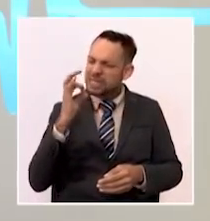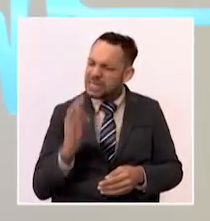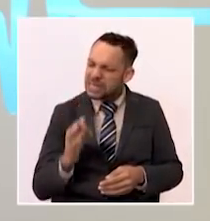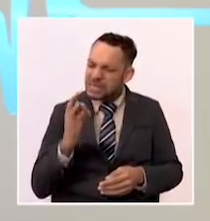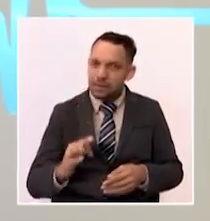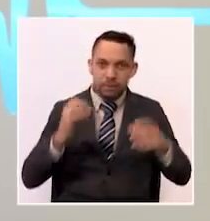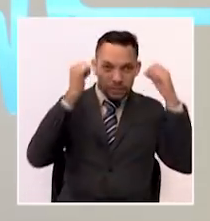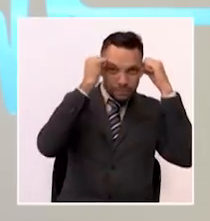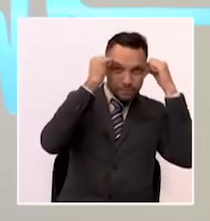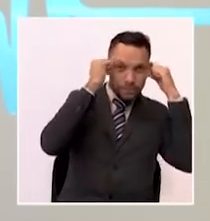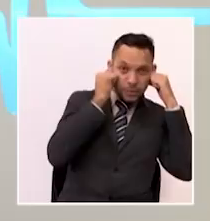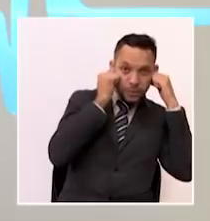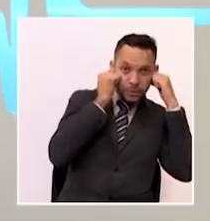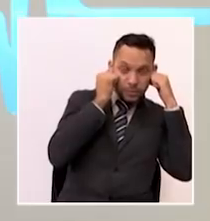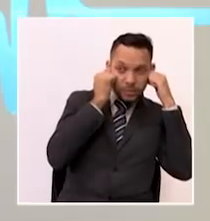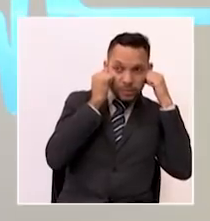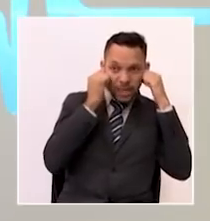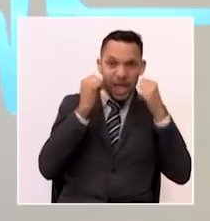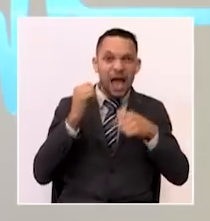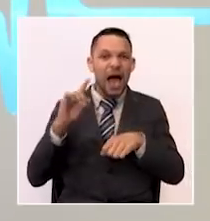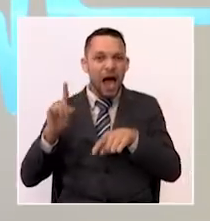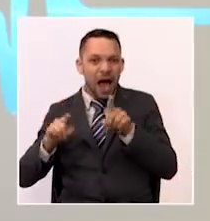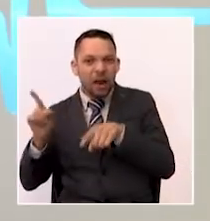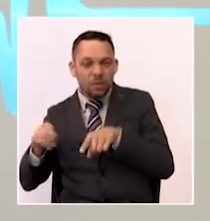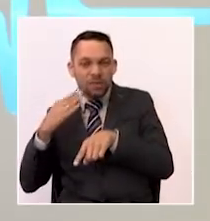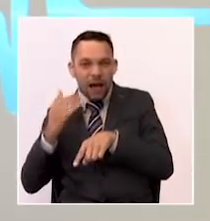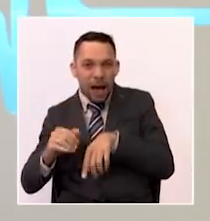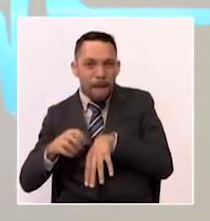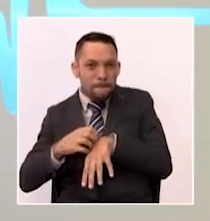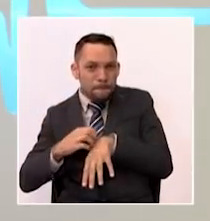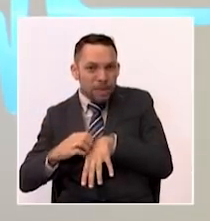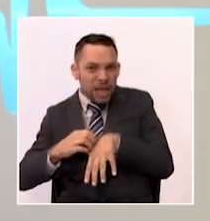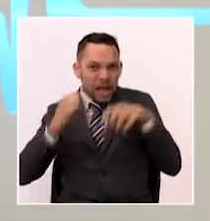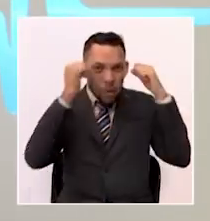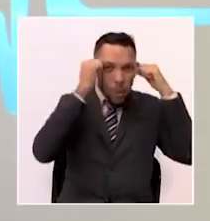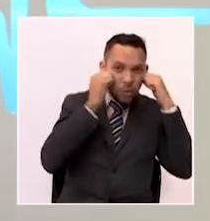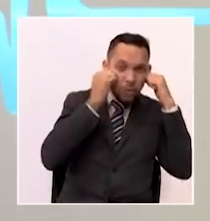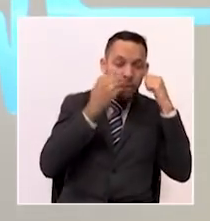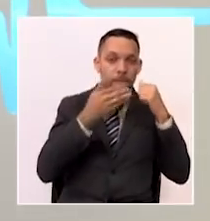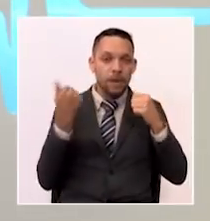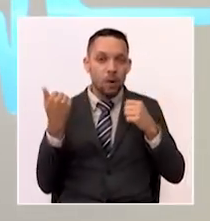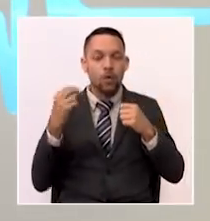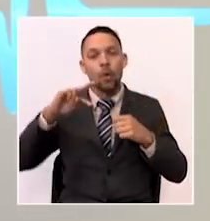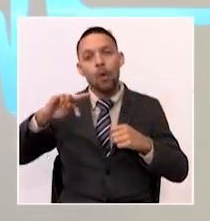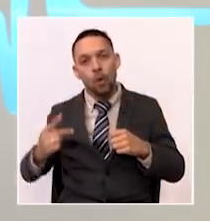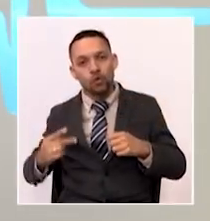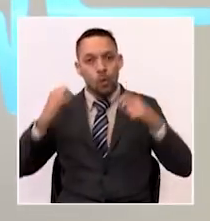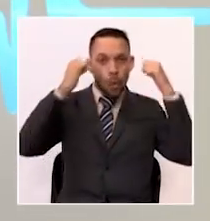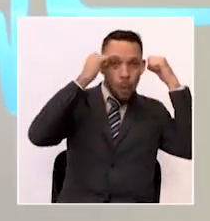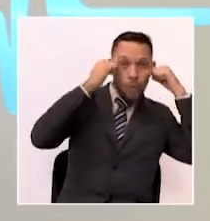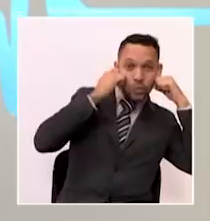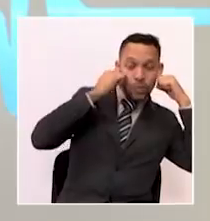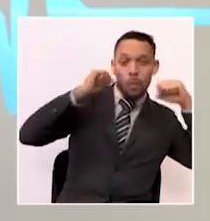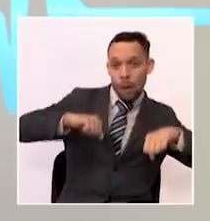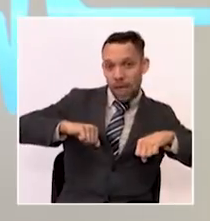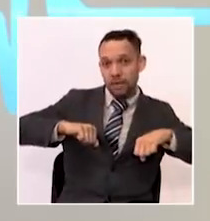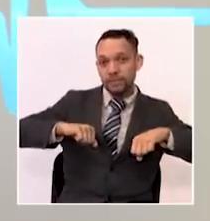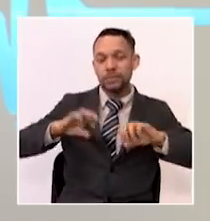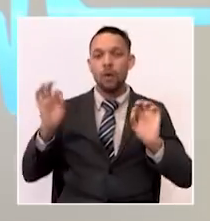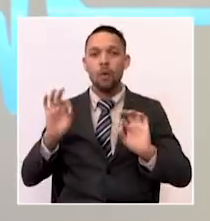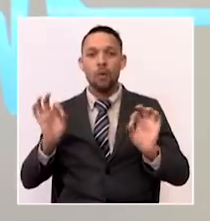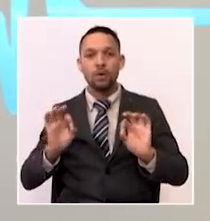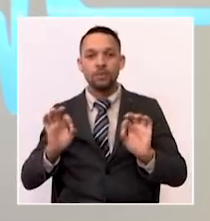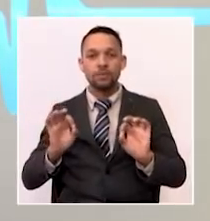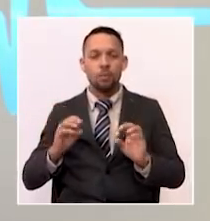son alérgicas a los condones, entonces hay condones que no son de látex. Pero también resulta que hay una vaginitis que da por tener un exceso